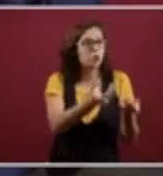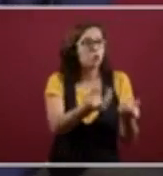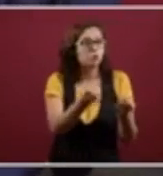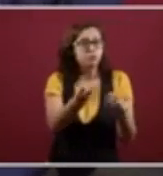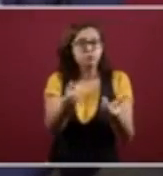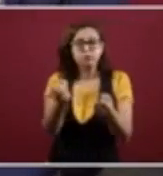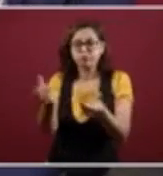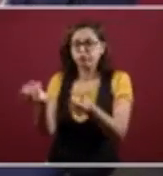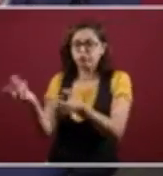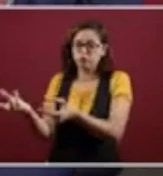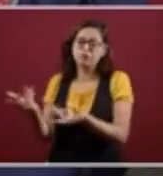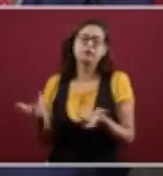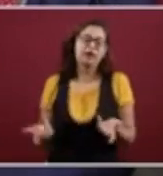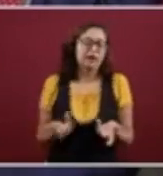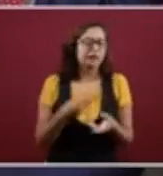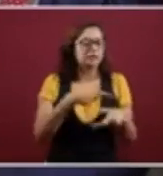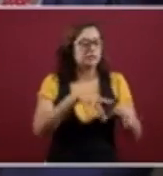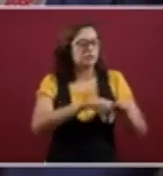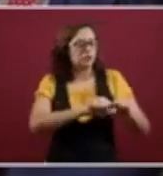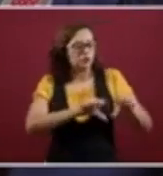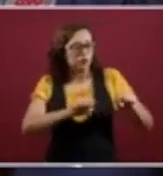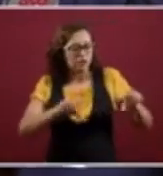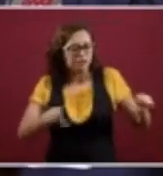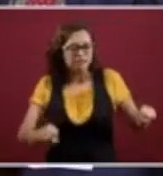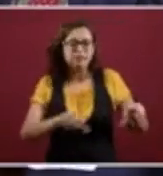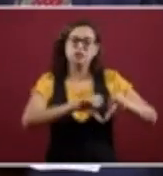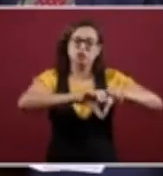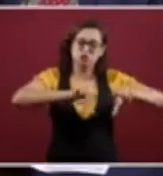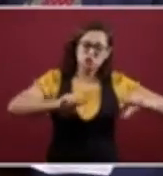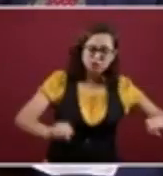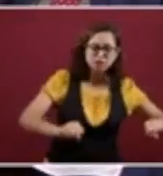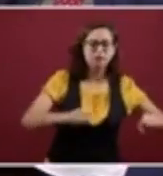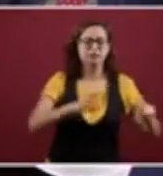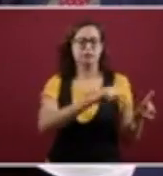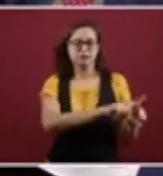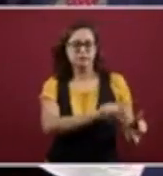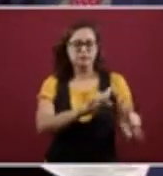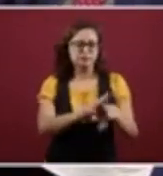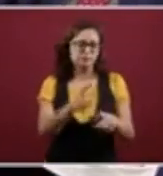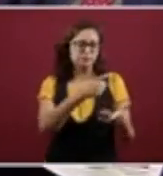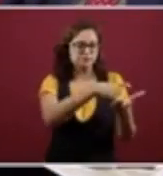la longaniza y el chorizo, pero